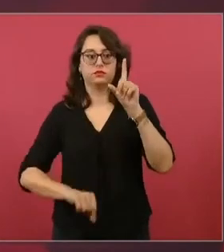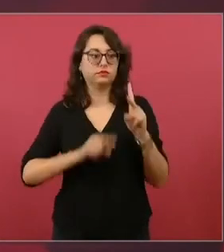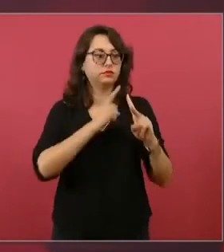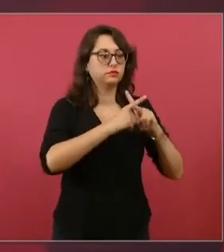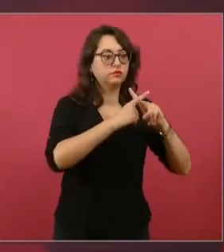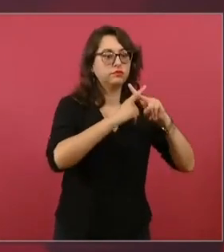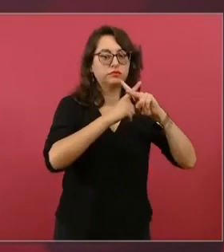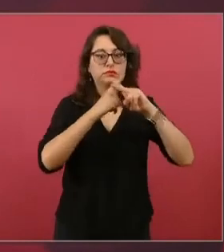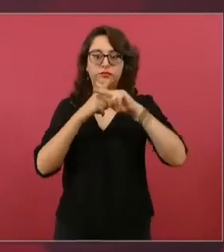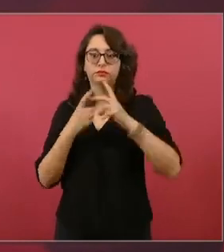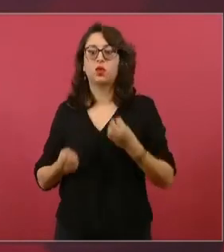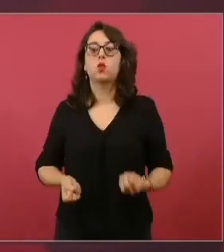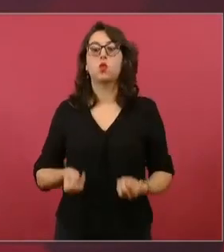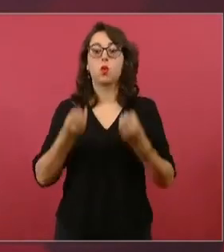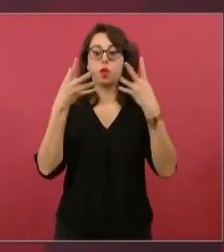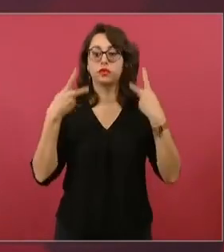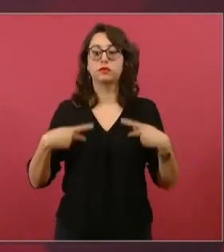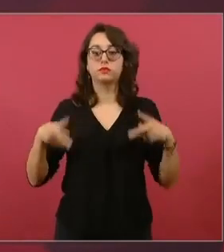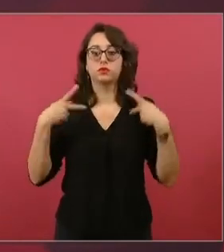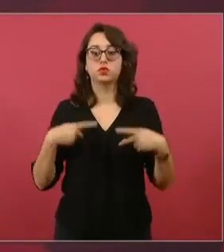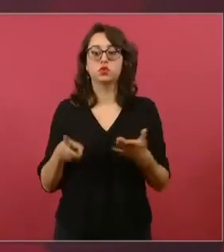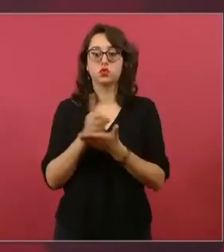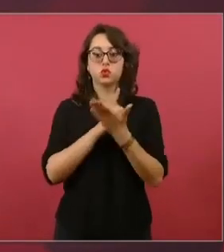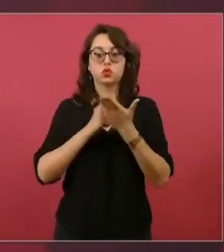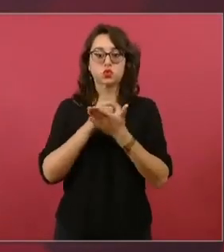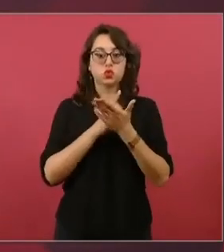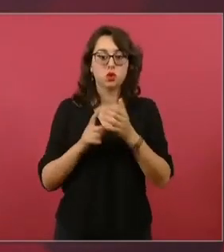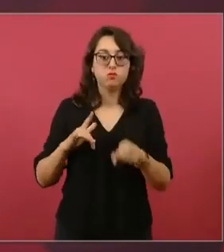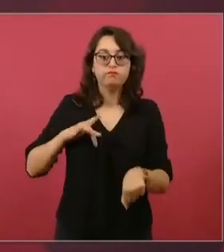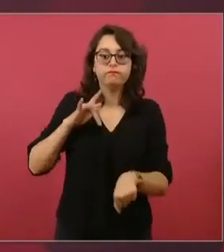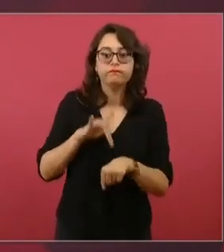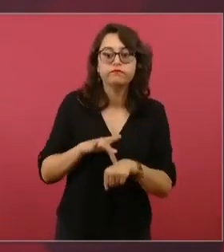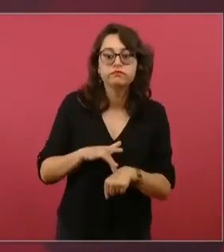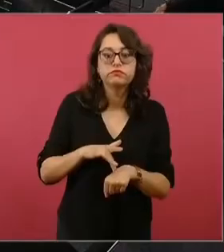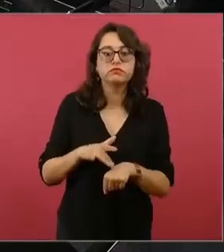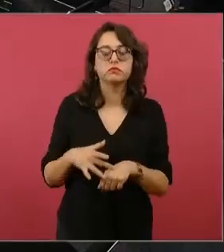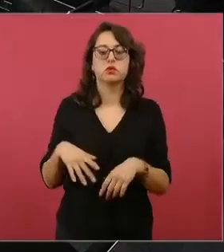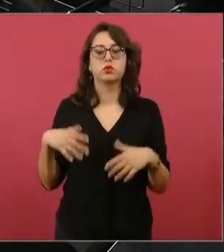consumo de droga, muy amplia,